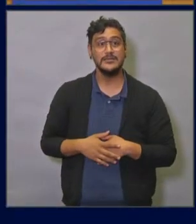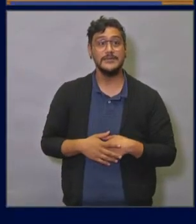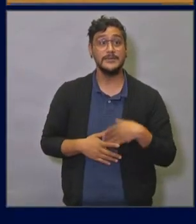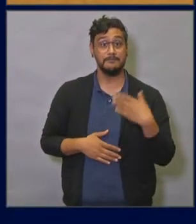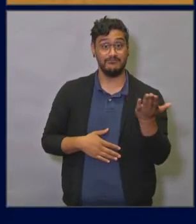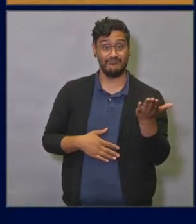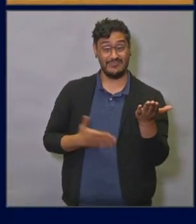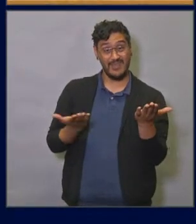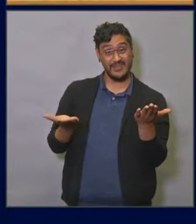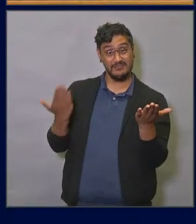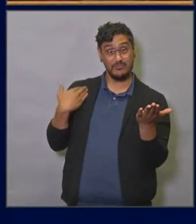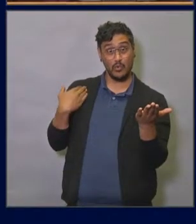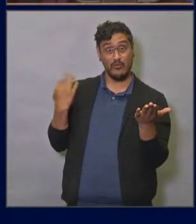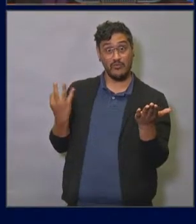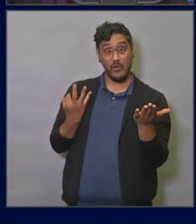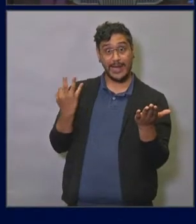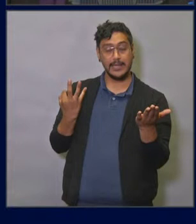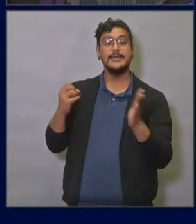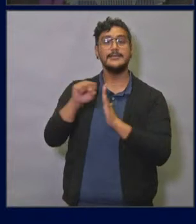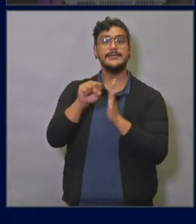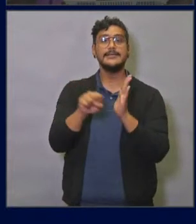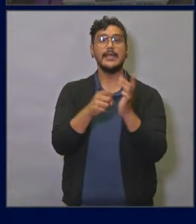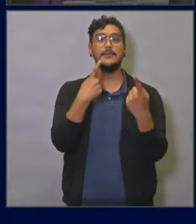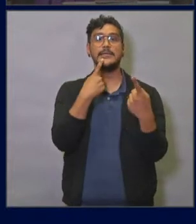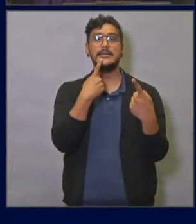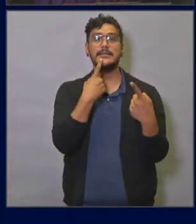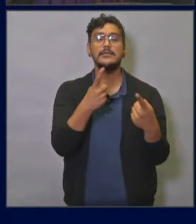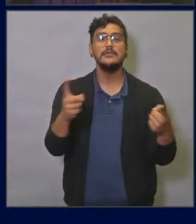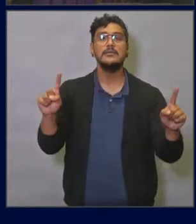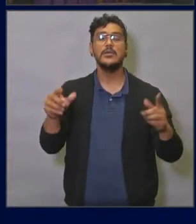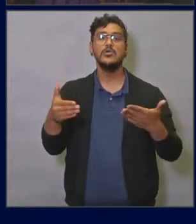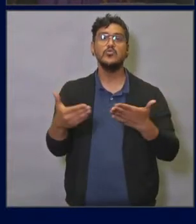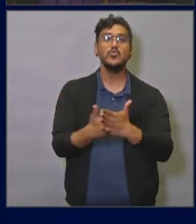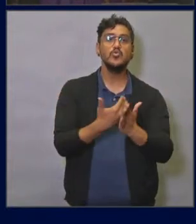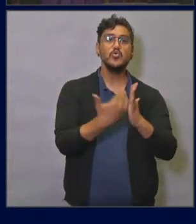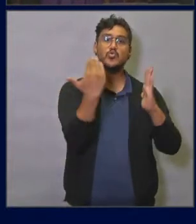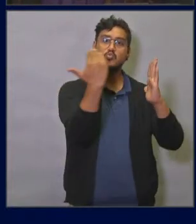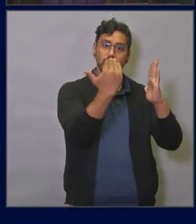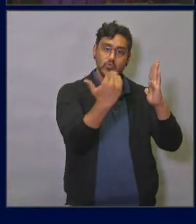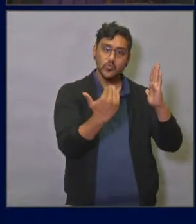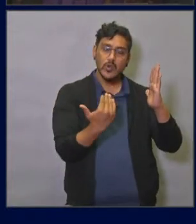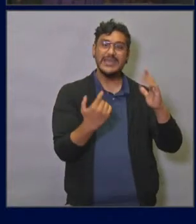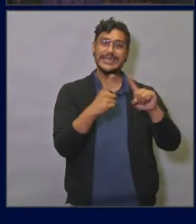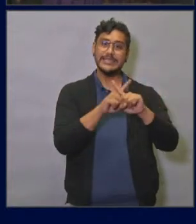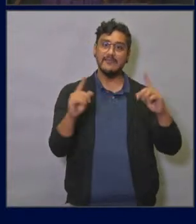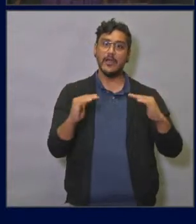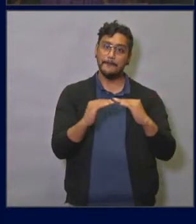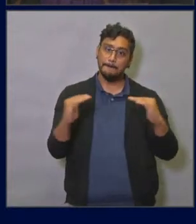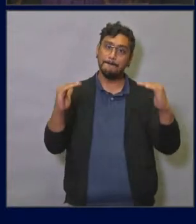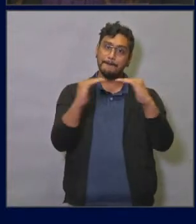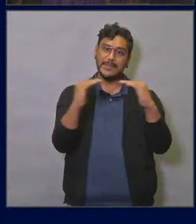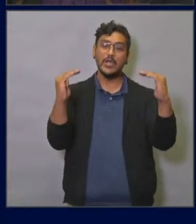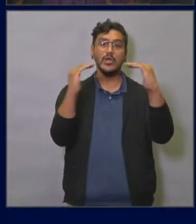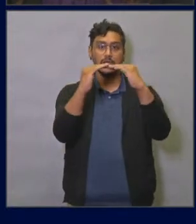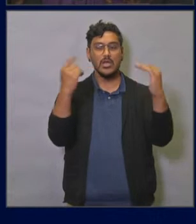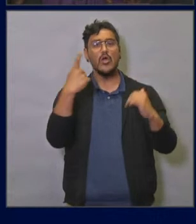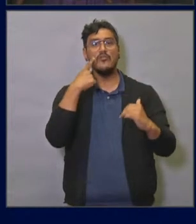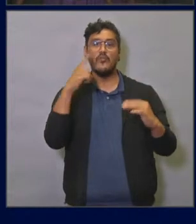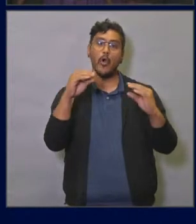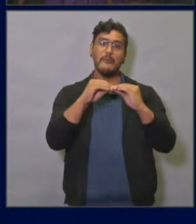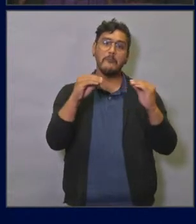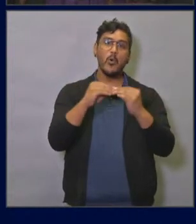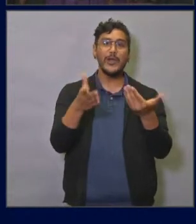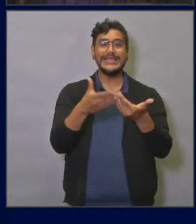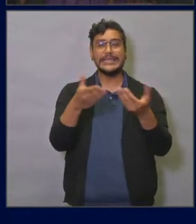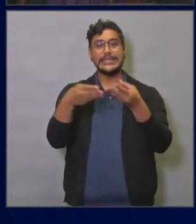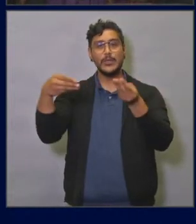El viernes pasado, el Estado anunció un nuevo marco de referencia con varios niveles para poder comunicar más